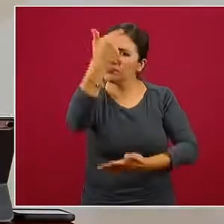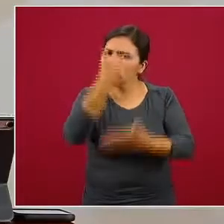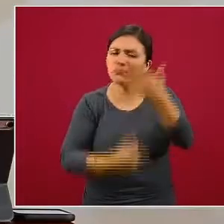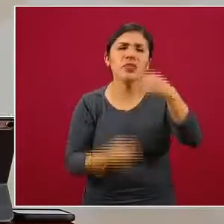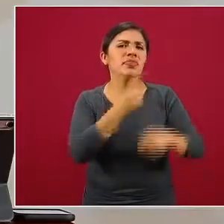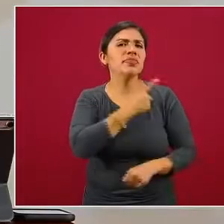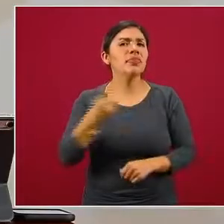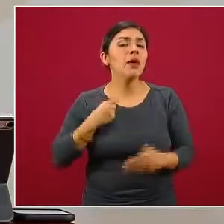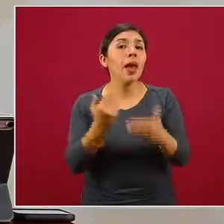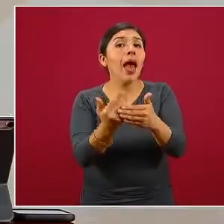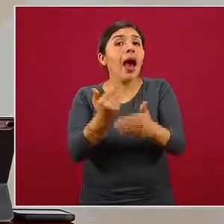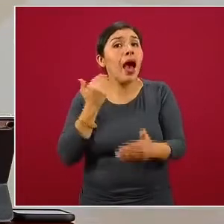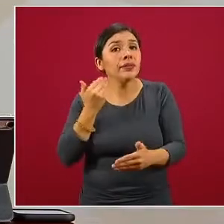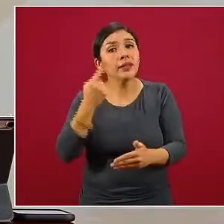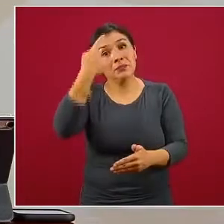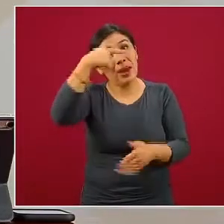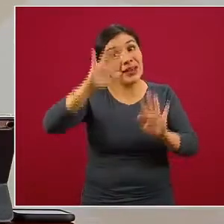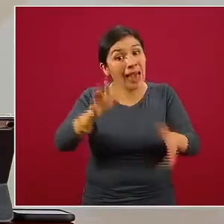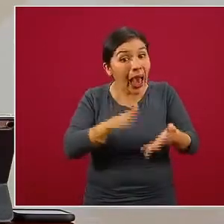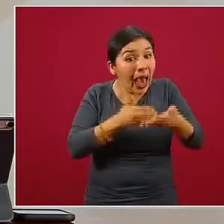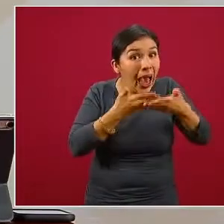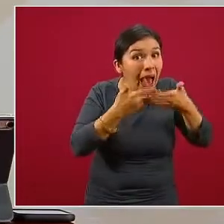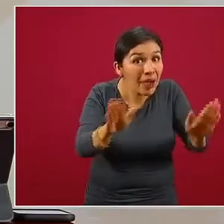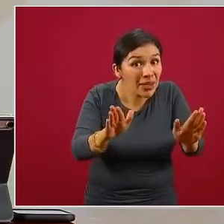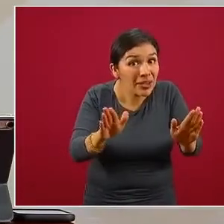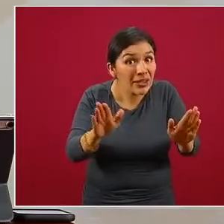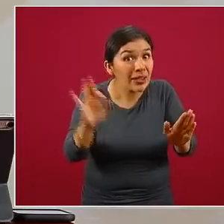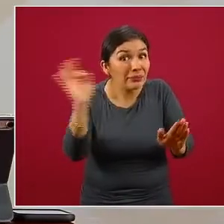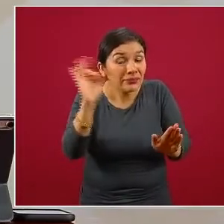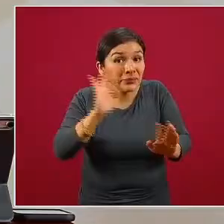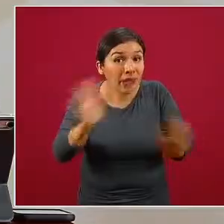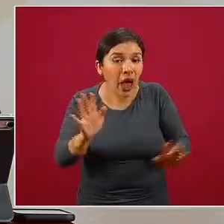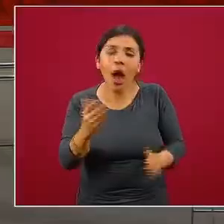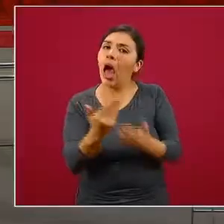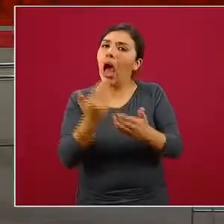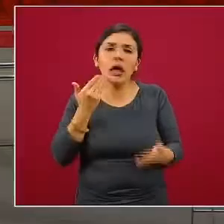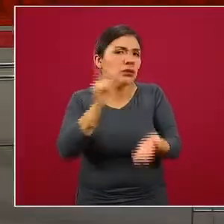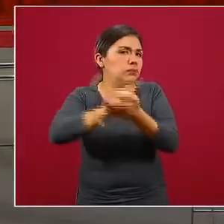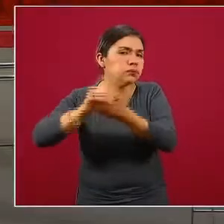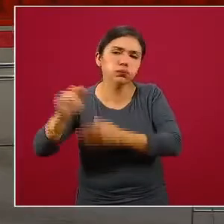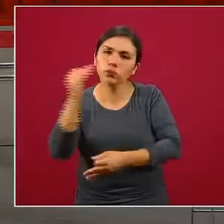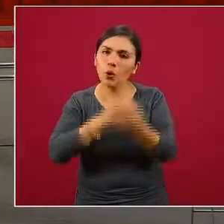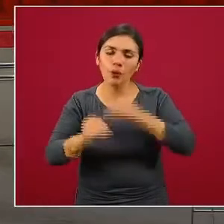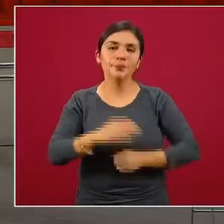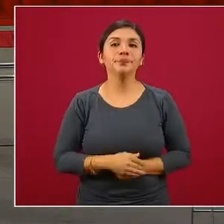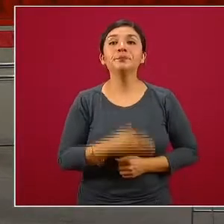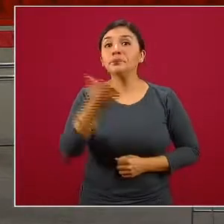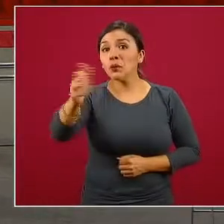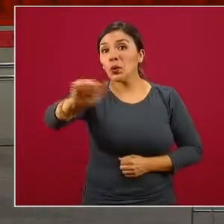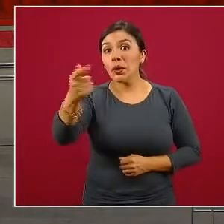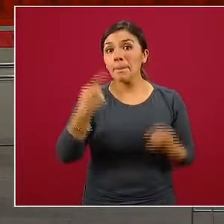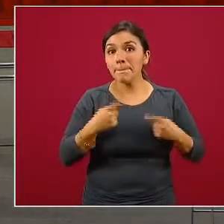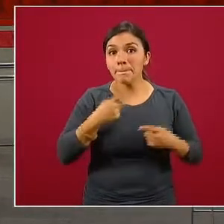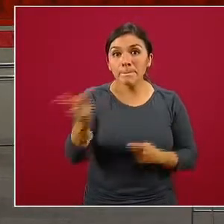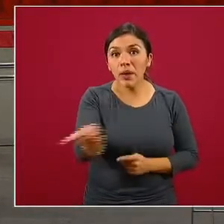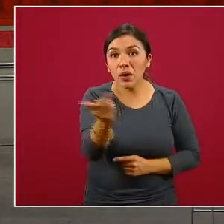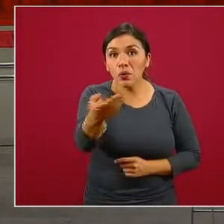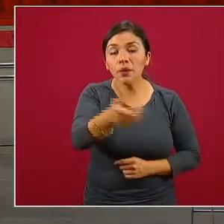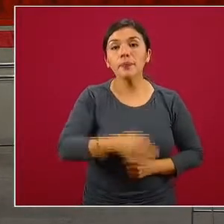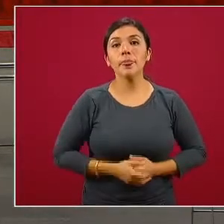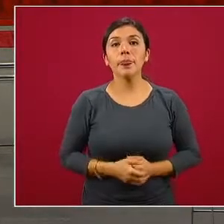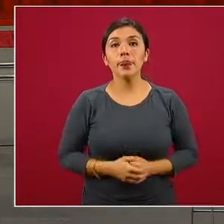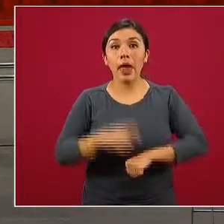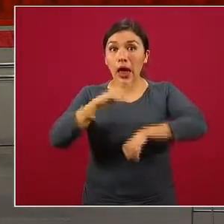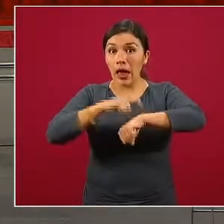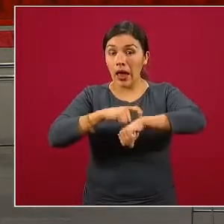previo al momento de que pudiera considerarse abrir un recinto escolar. Vamos a darle la palabra a usted y luego usted, y son